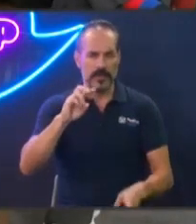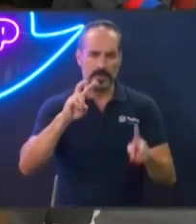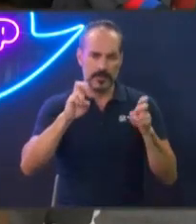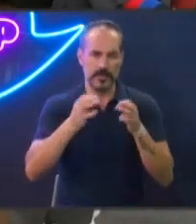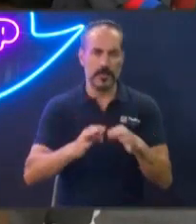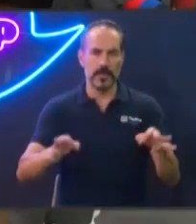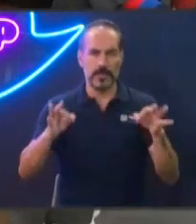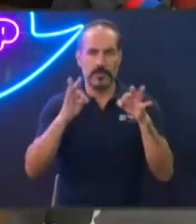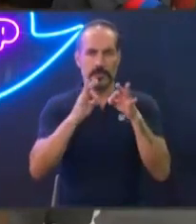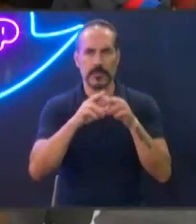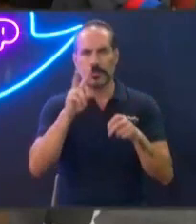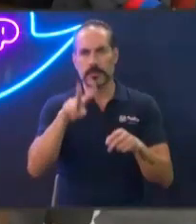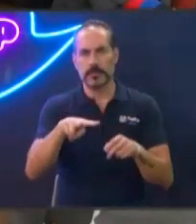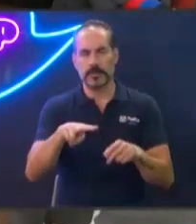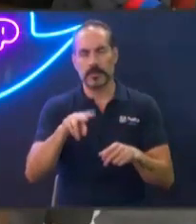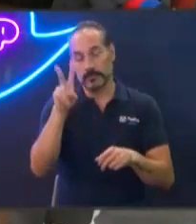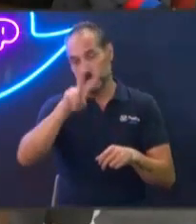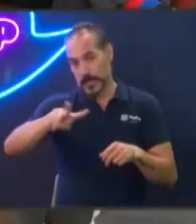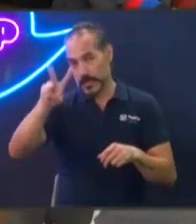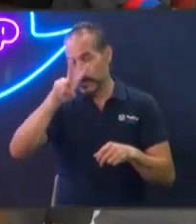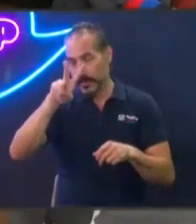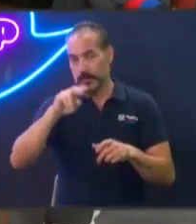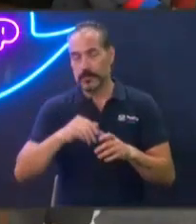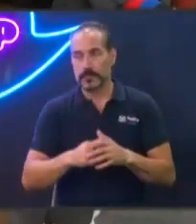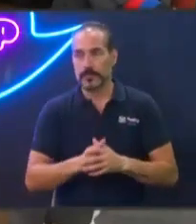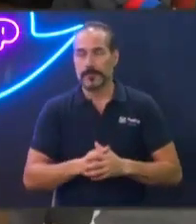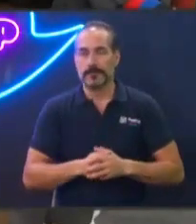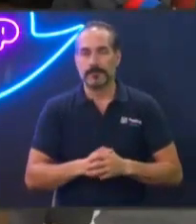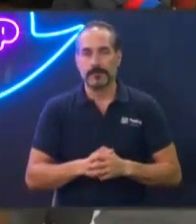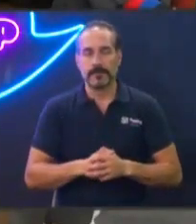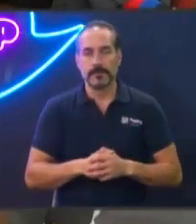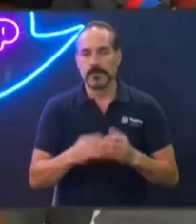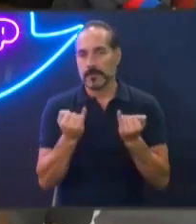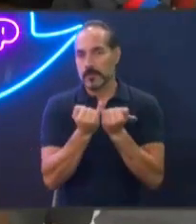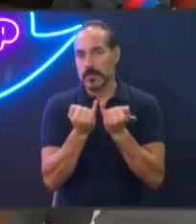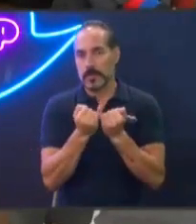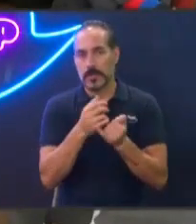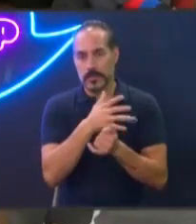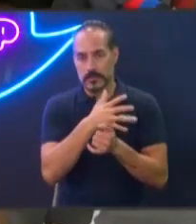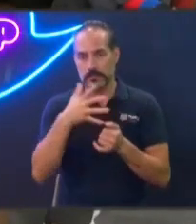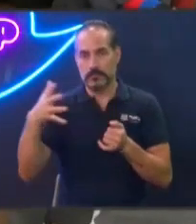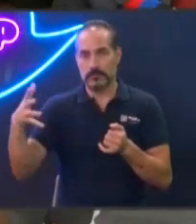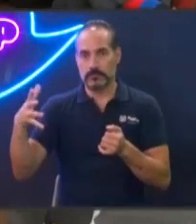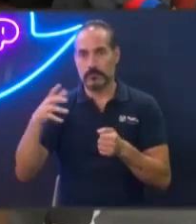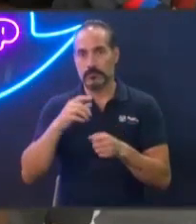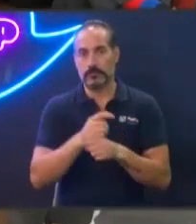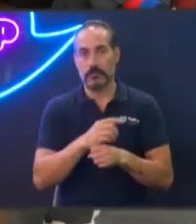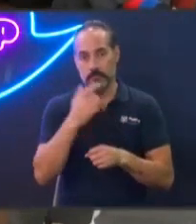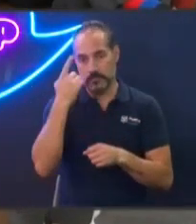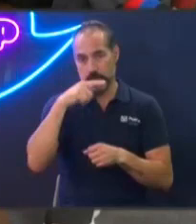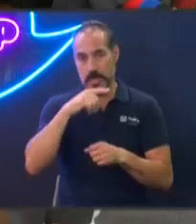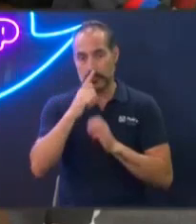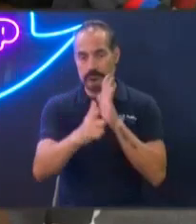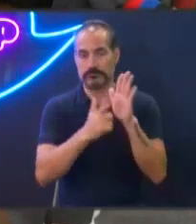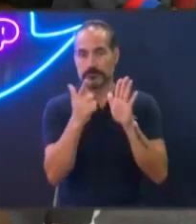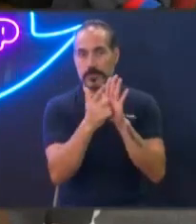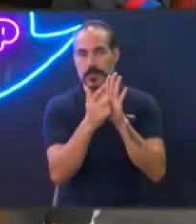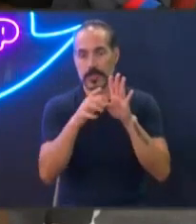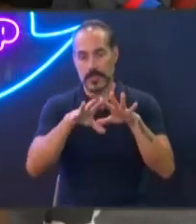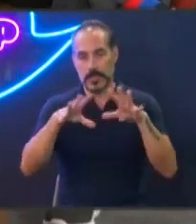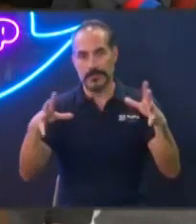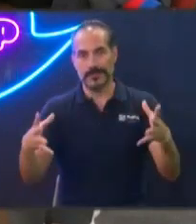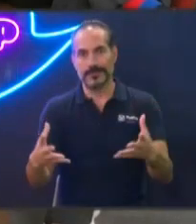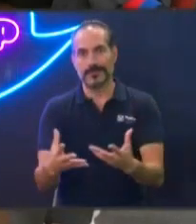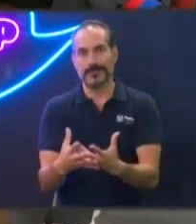eh es un tema también ahí bien interesante no incluso abarca temas este legales vamos a cerrar con esta conferencia y